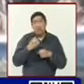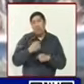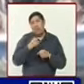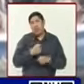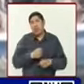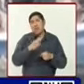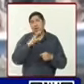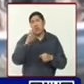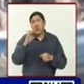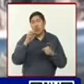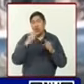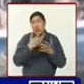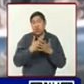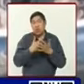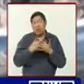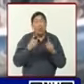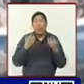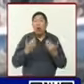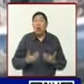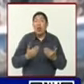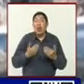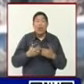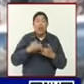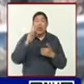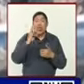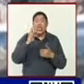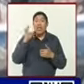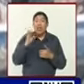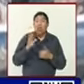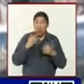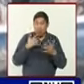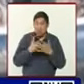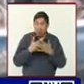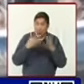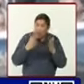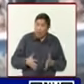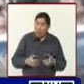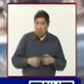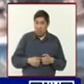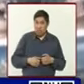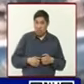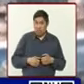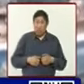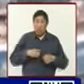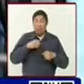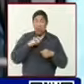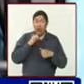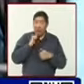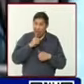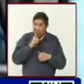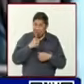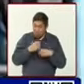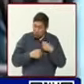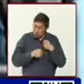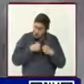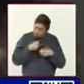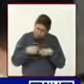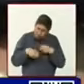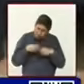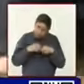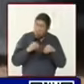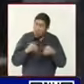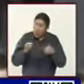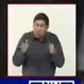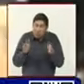capacidad de 200 reclusos y en la actualidad tiene más de 600. A diario sufren hacinamiento. Los internos